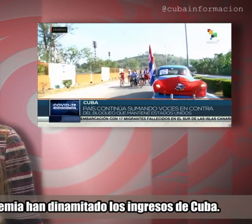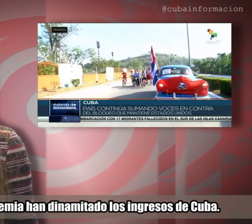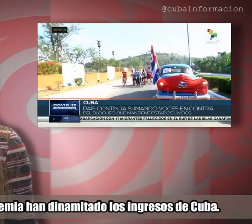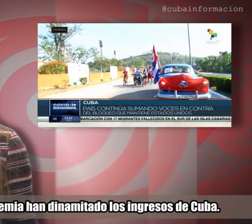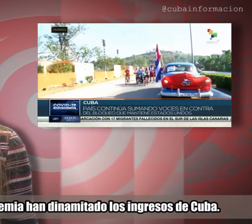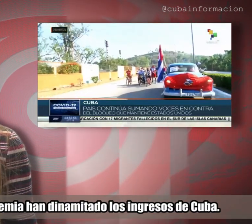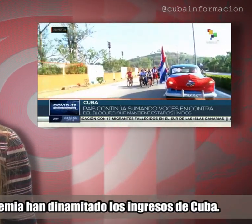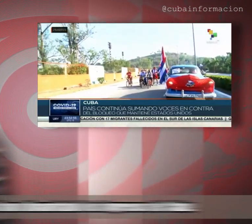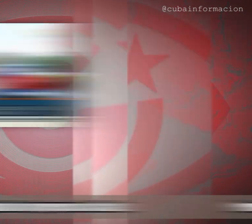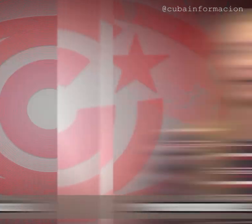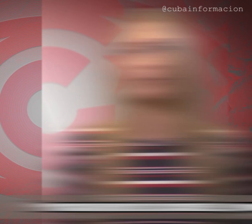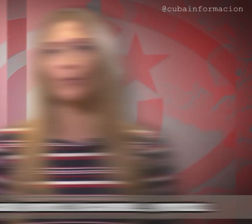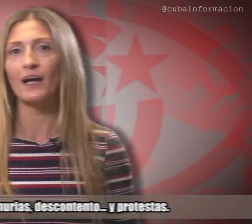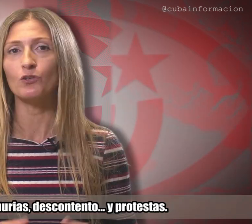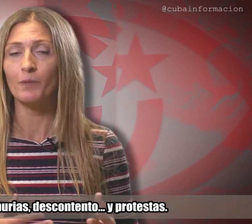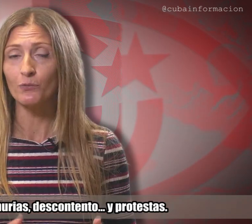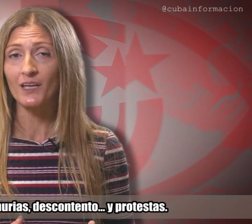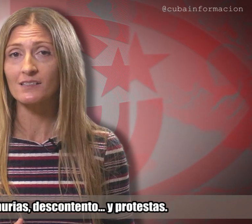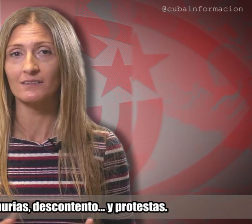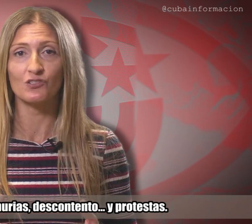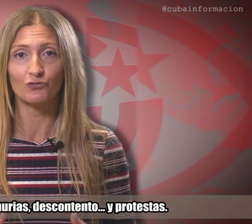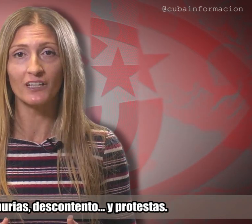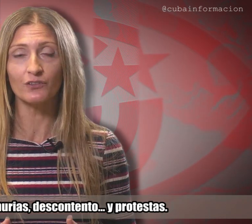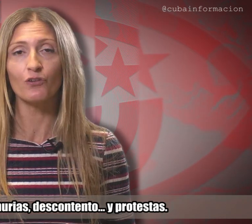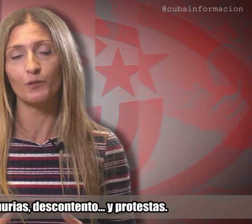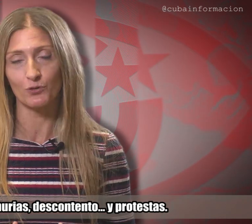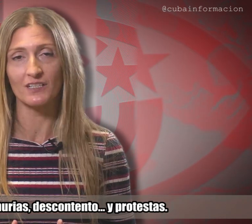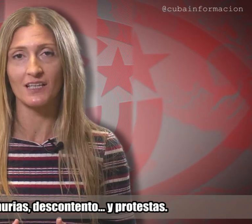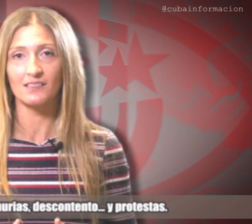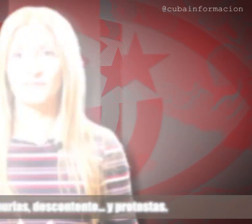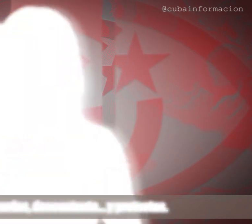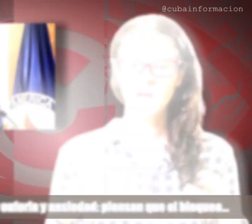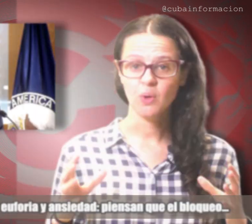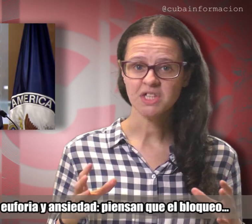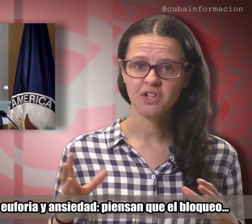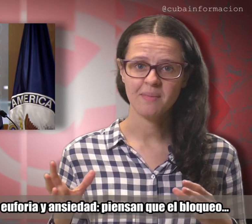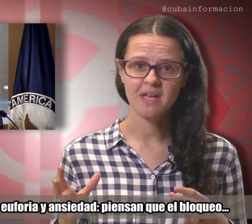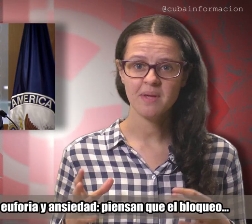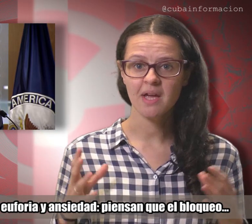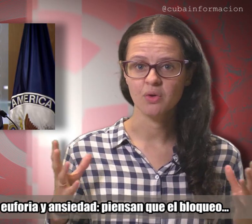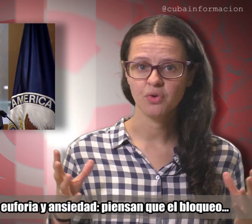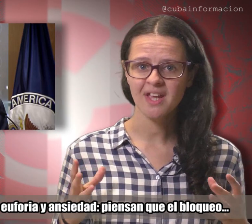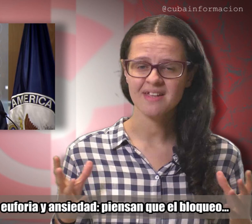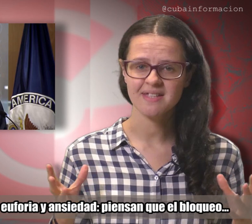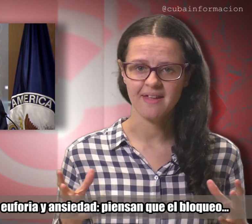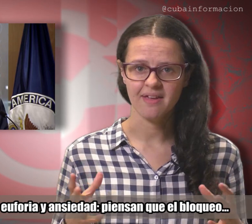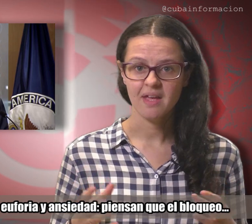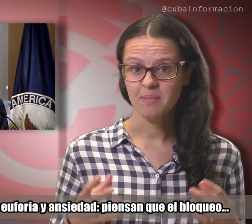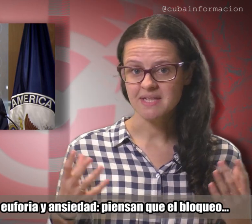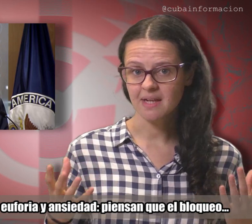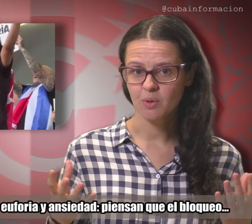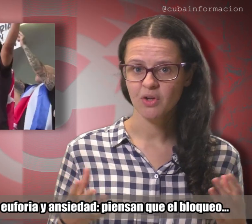han dinamitado los ingresos de Cuba, provocando penurias, descontento y protestas. En Washington y Miami hay euforia y